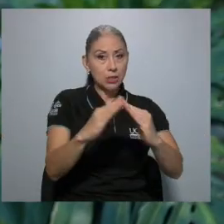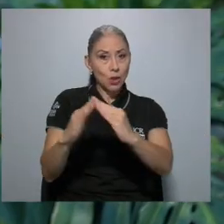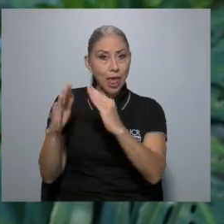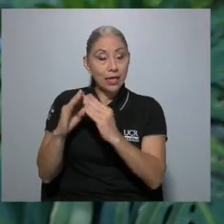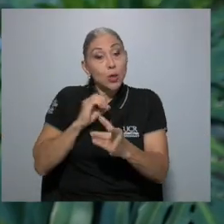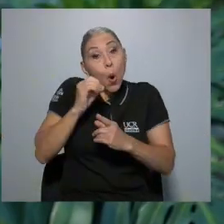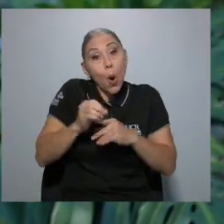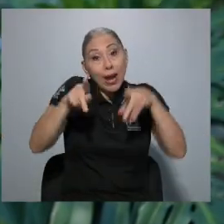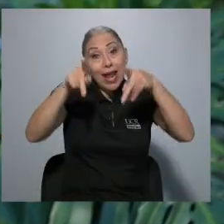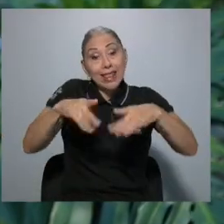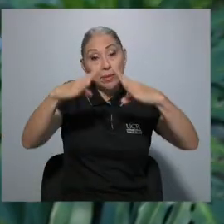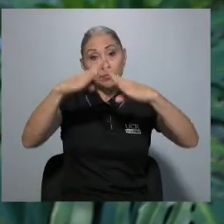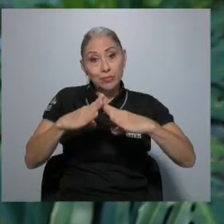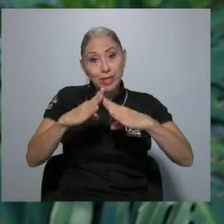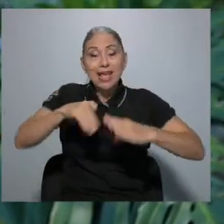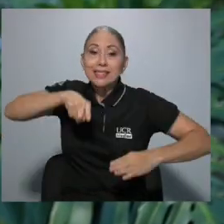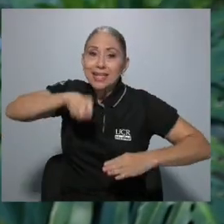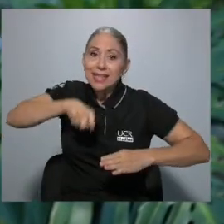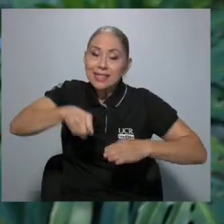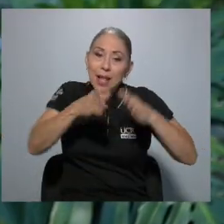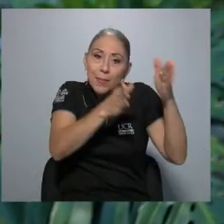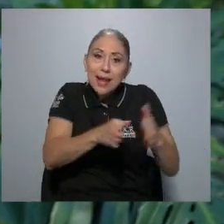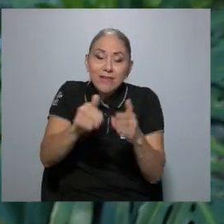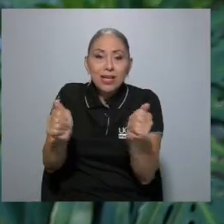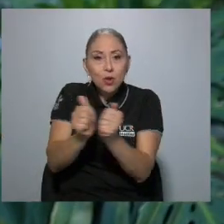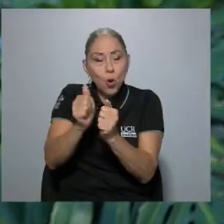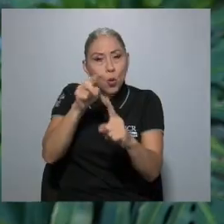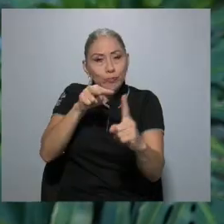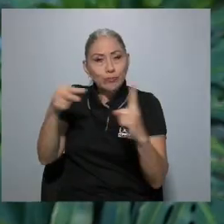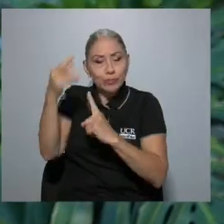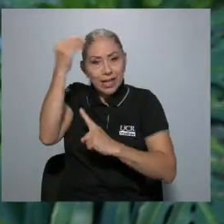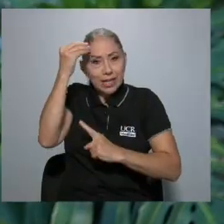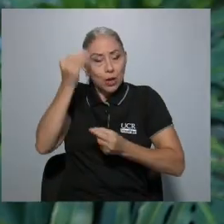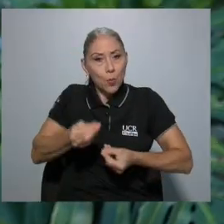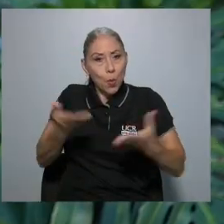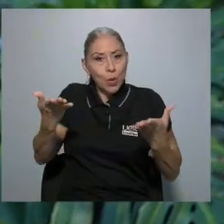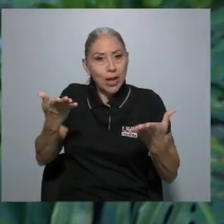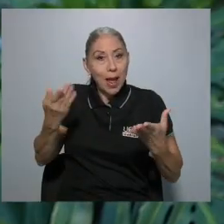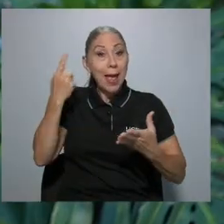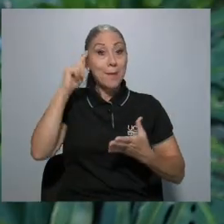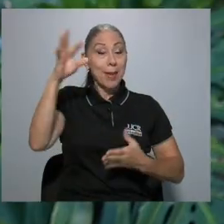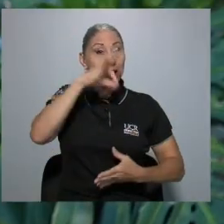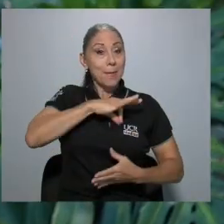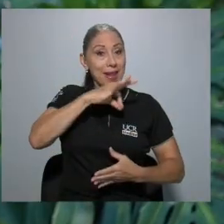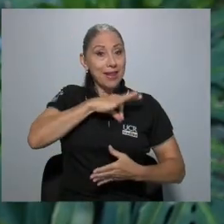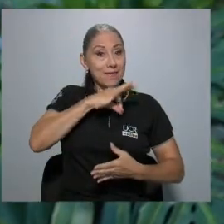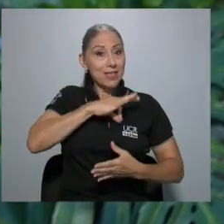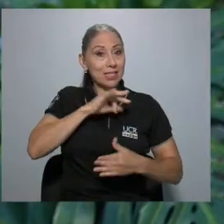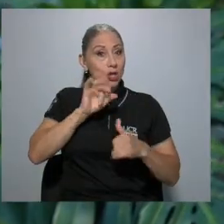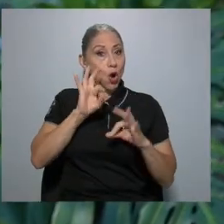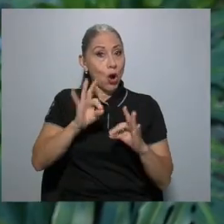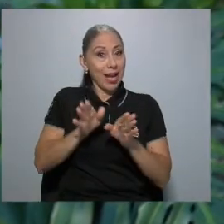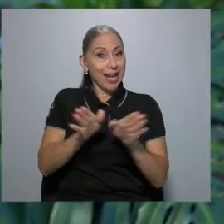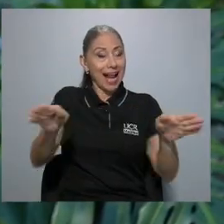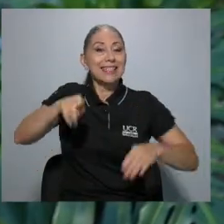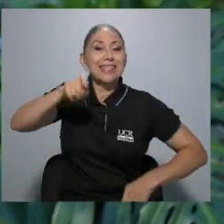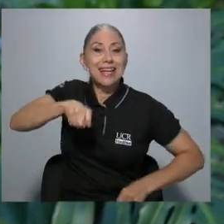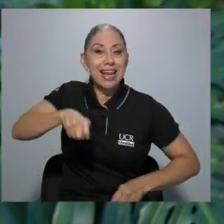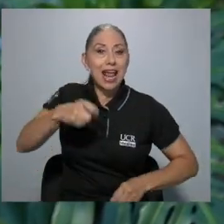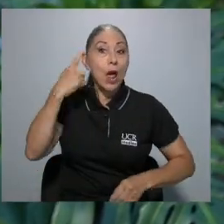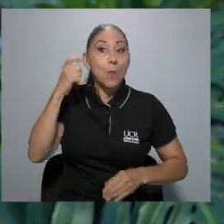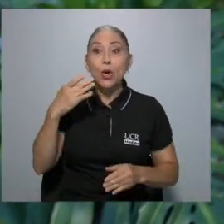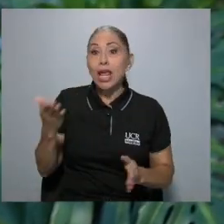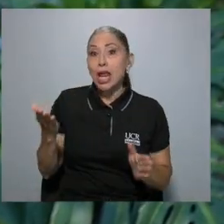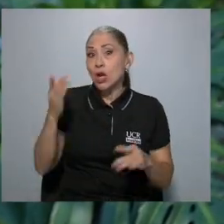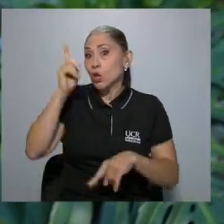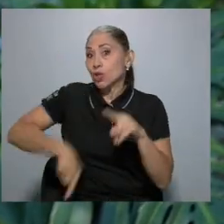ocupa planificación con criterio público y se requiere para beneficio general, porque no hay competitividad futura posible